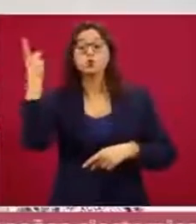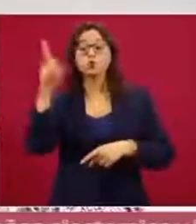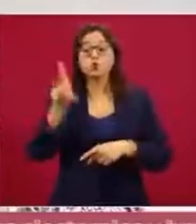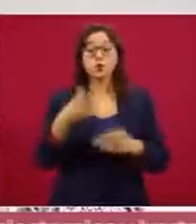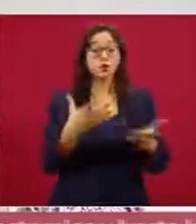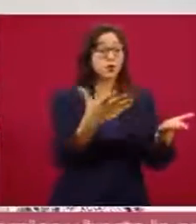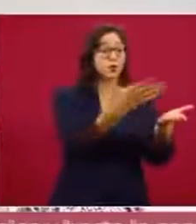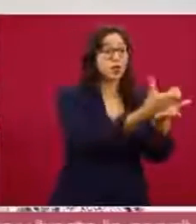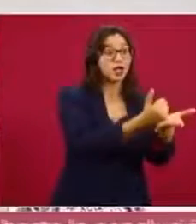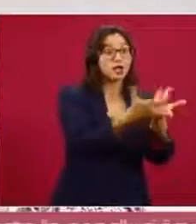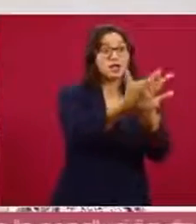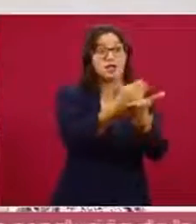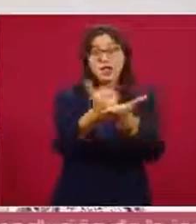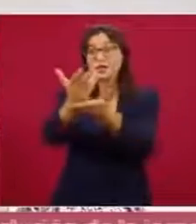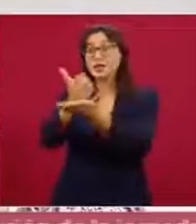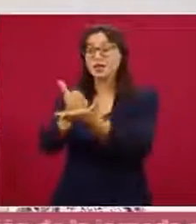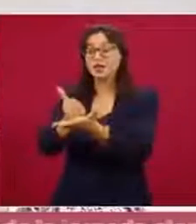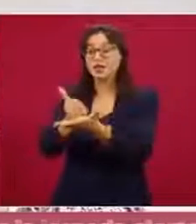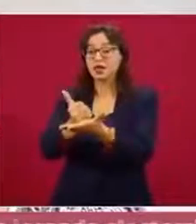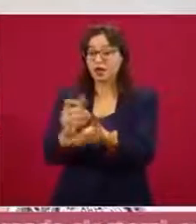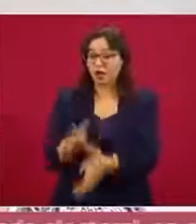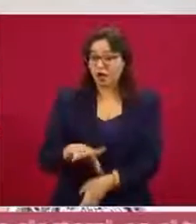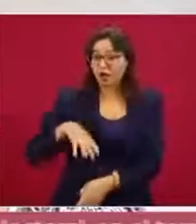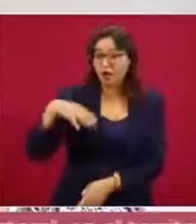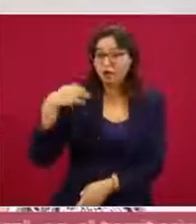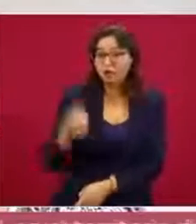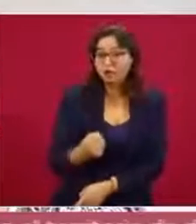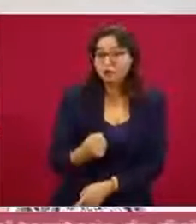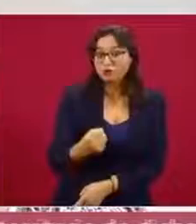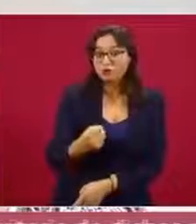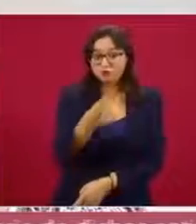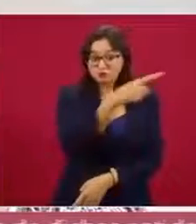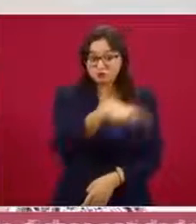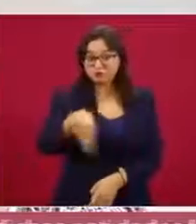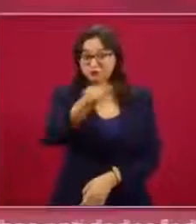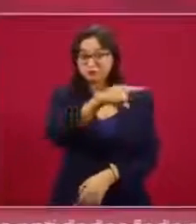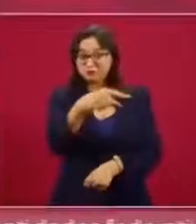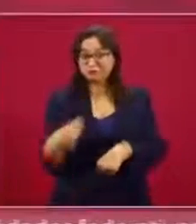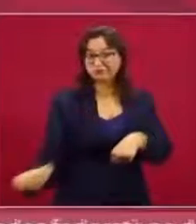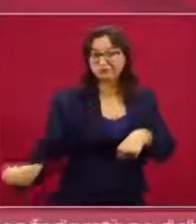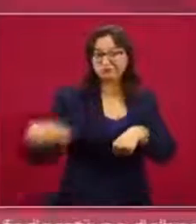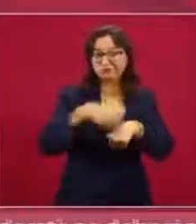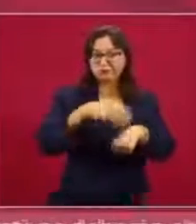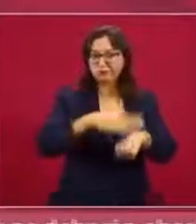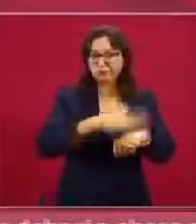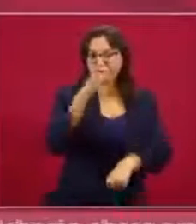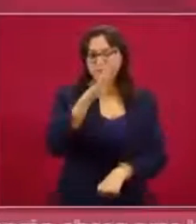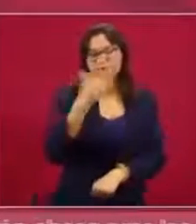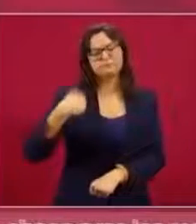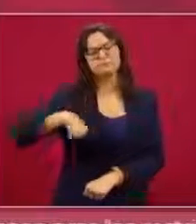sean excesivos de quienes se dedican a la distribución